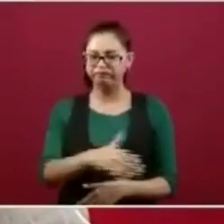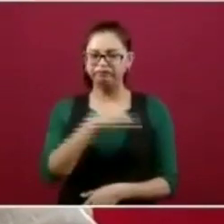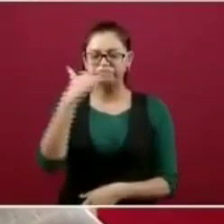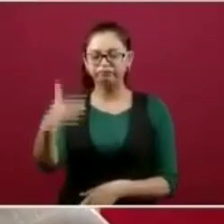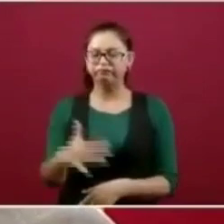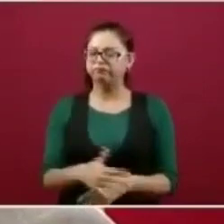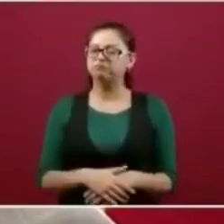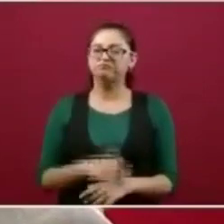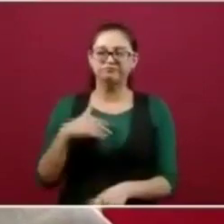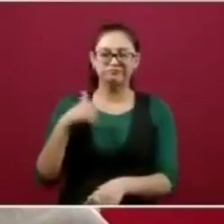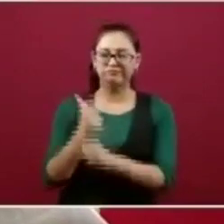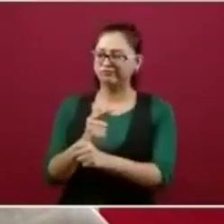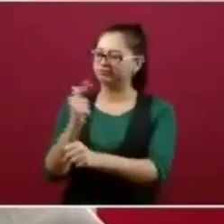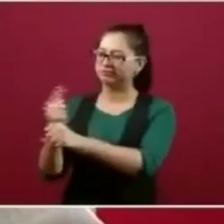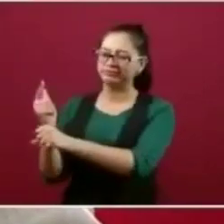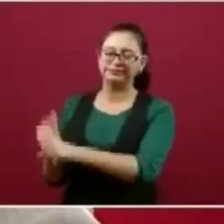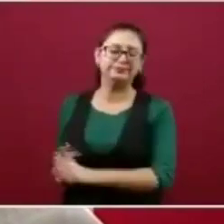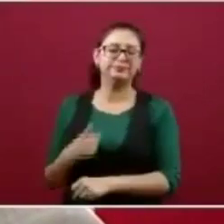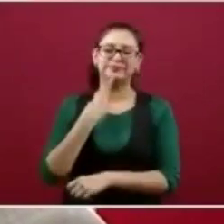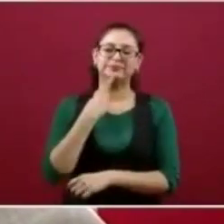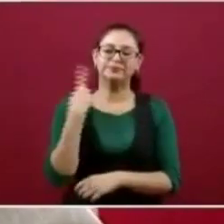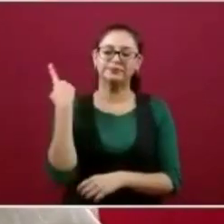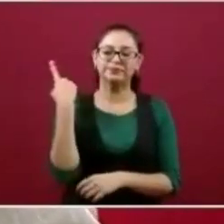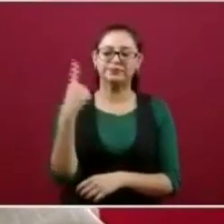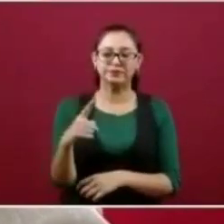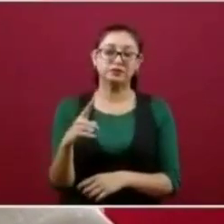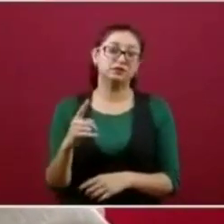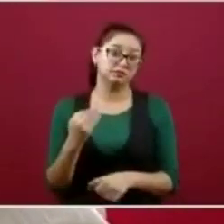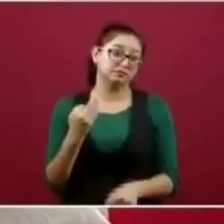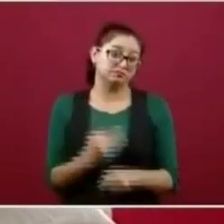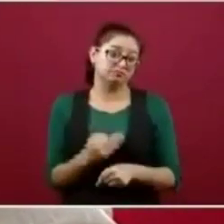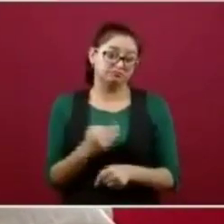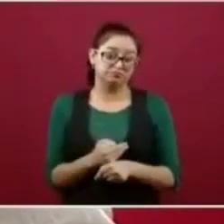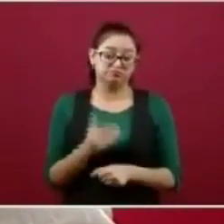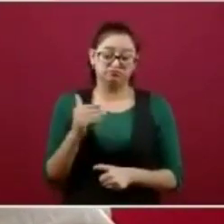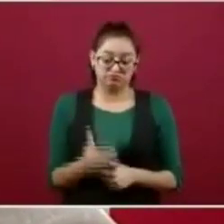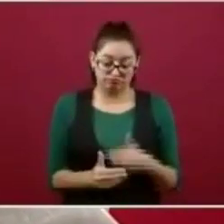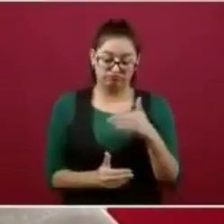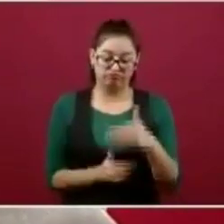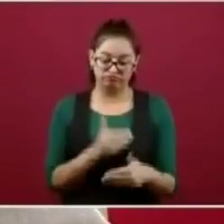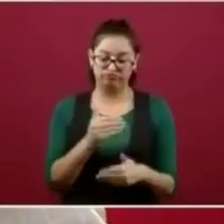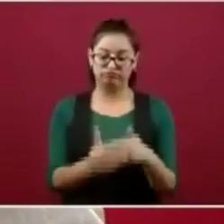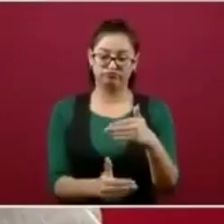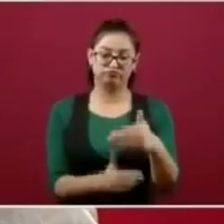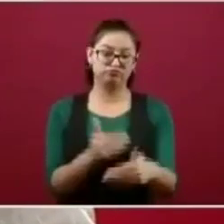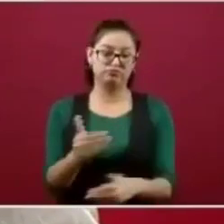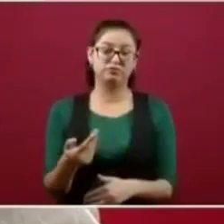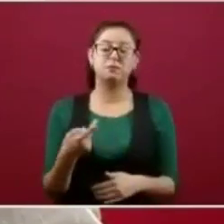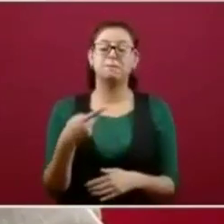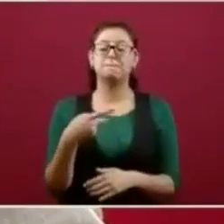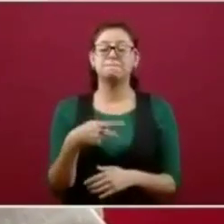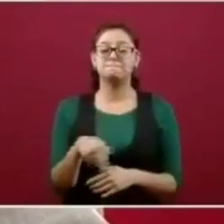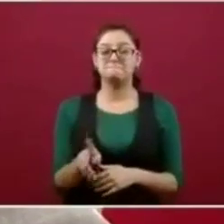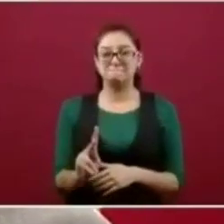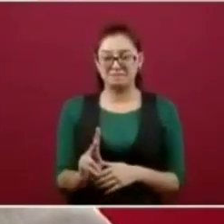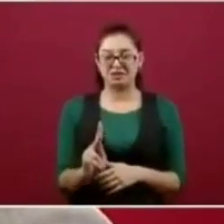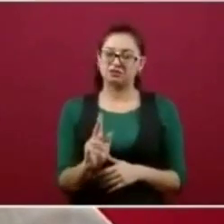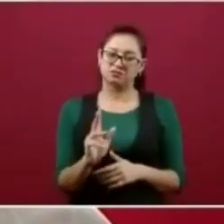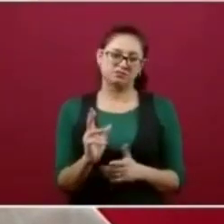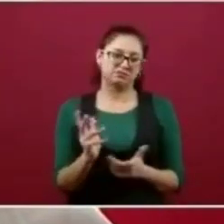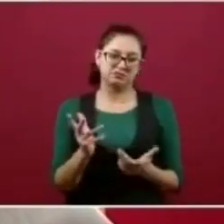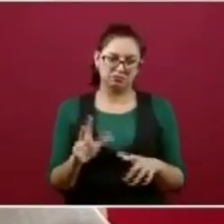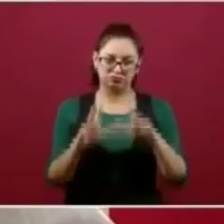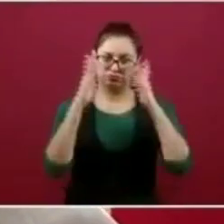país. Así que el proceso está en marcha, pero sin duda alguna lleva